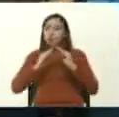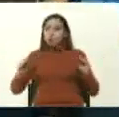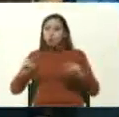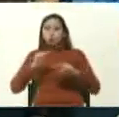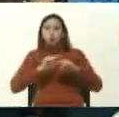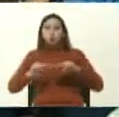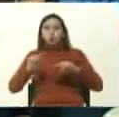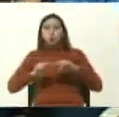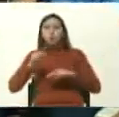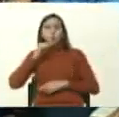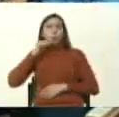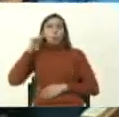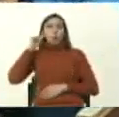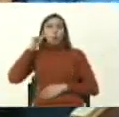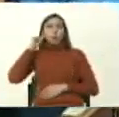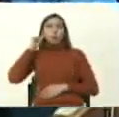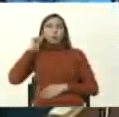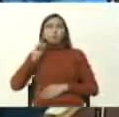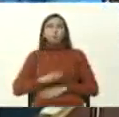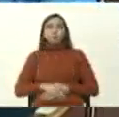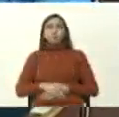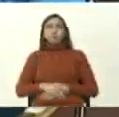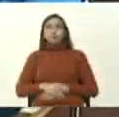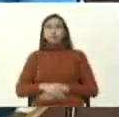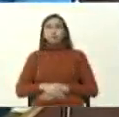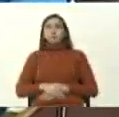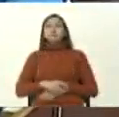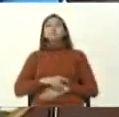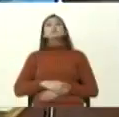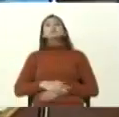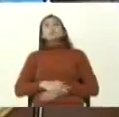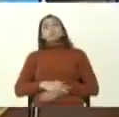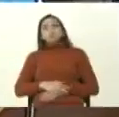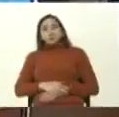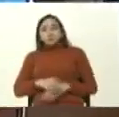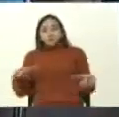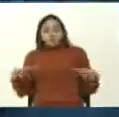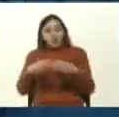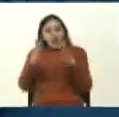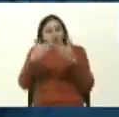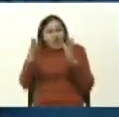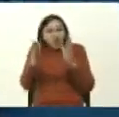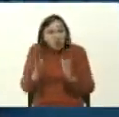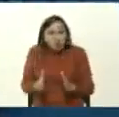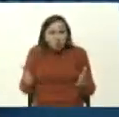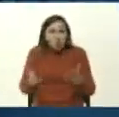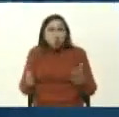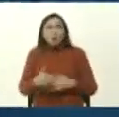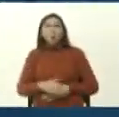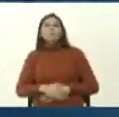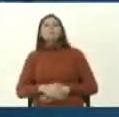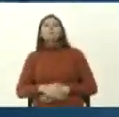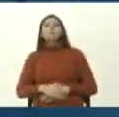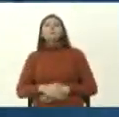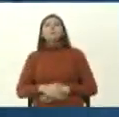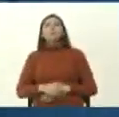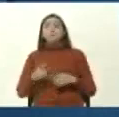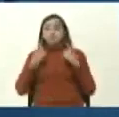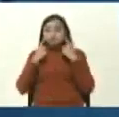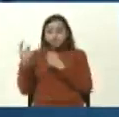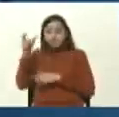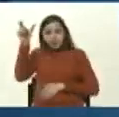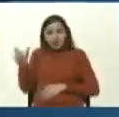niños y nuestras niñas. Para comentar la matrícula de esta jornada, le voy a pasar a la